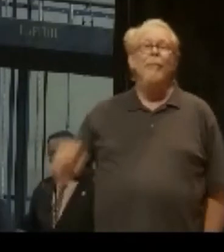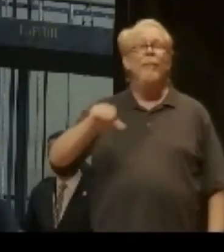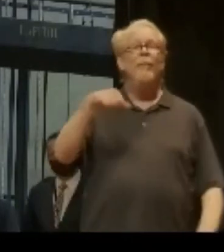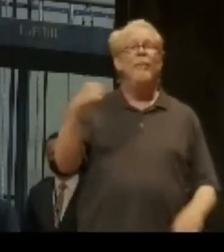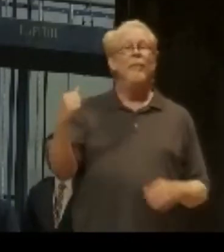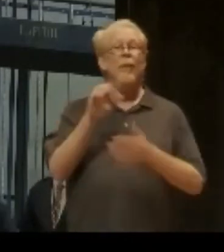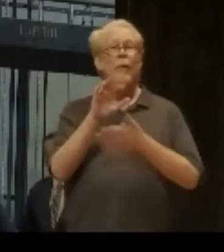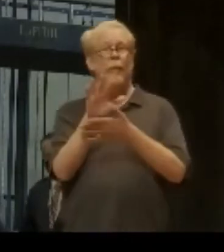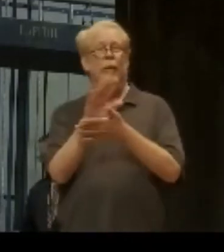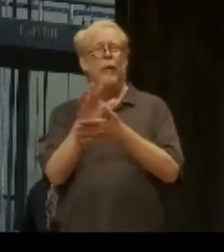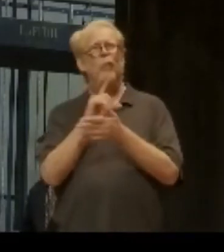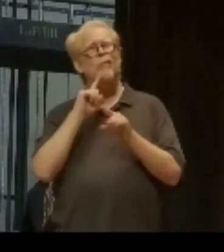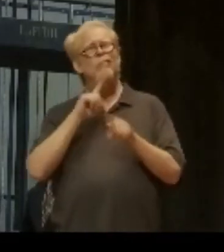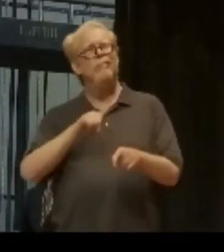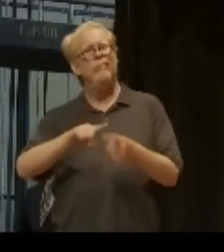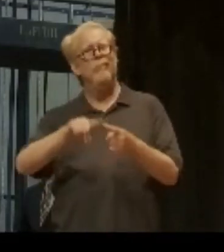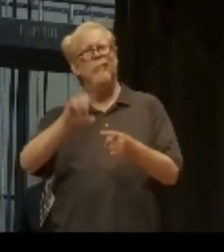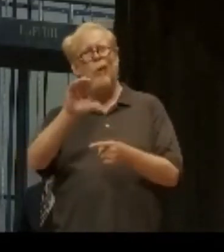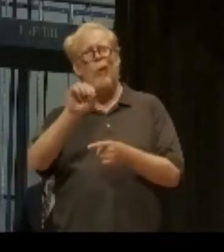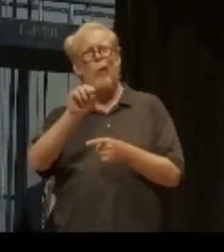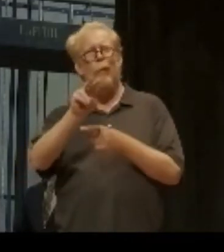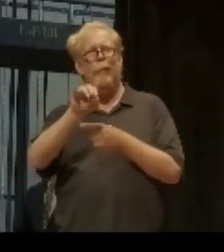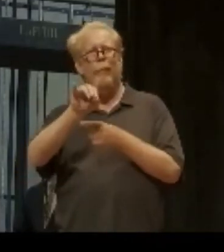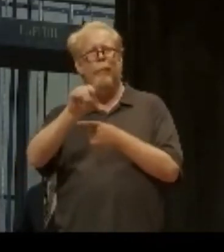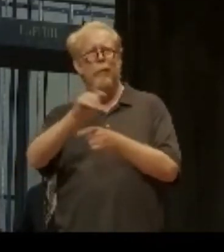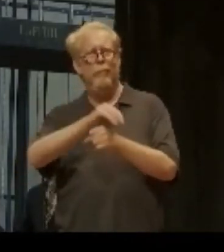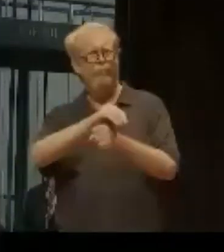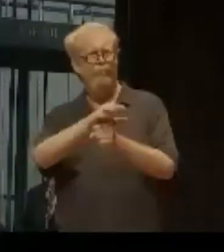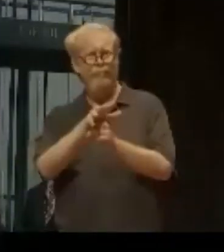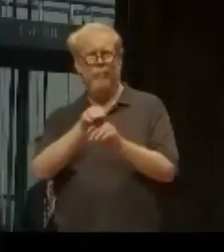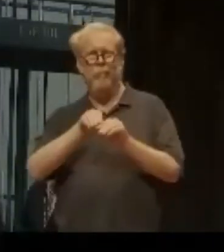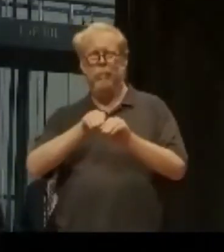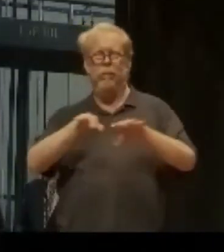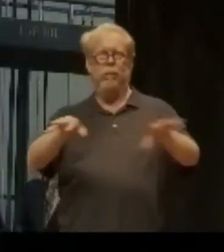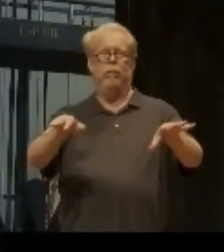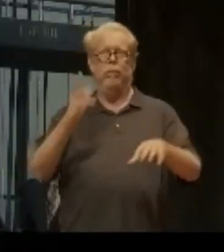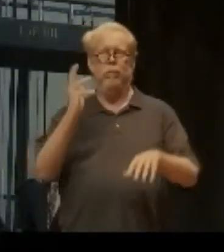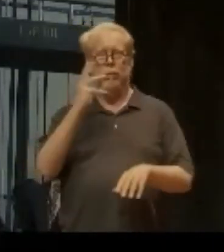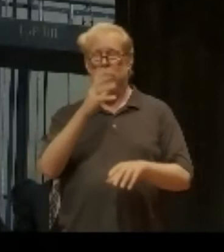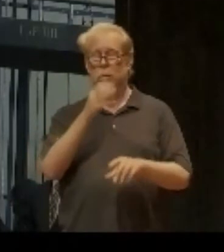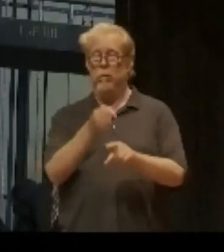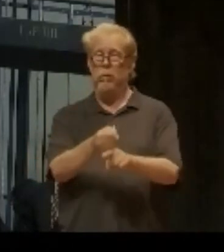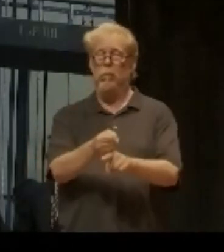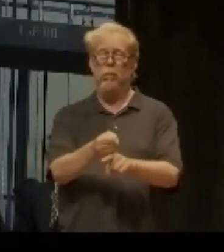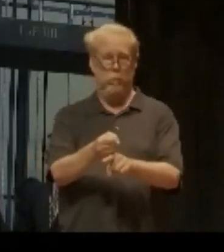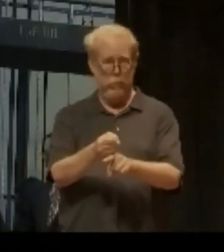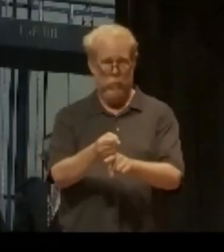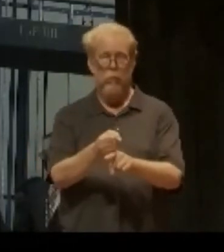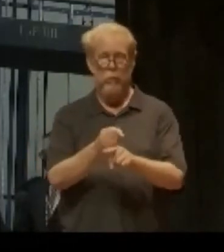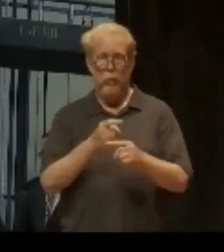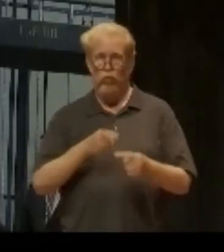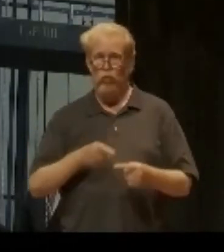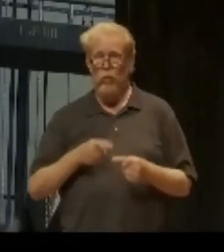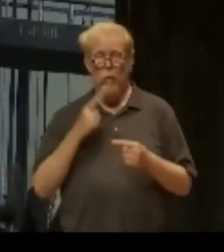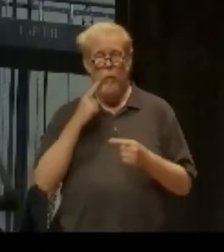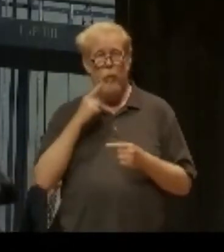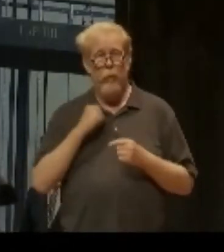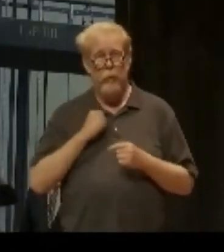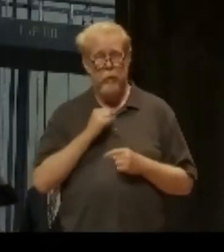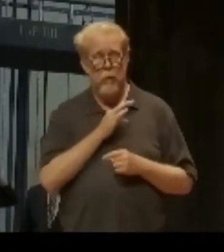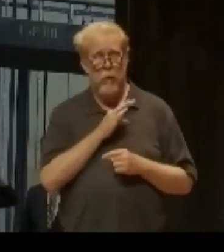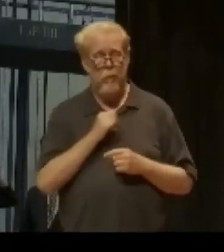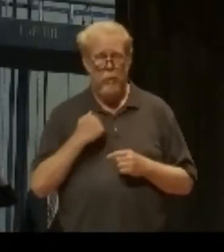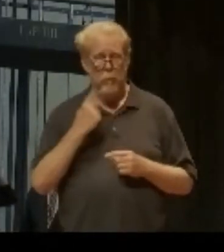idiomas. Y bueno, esta es nuestra respuesta a COVID. Saben, COVID nos ha golpeado a todos, ¿no? Pero a nuestra comunidad muy duro. Y fue una batalla para